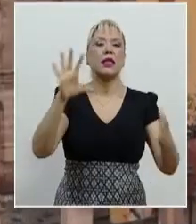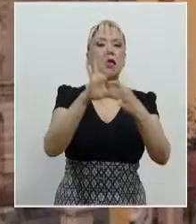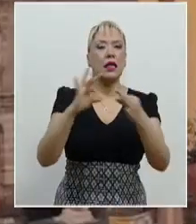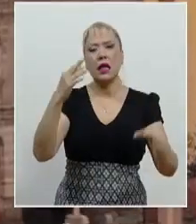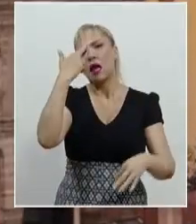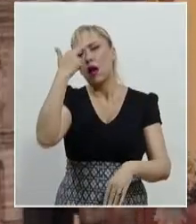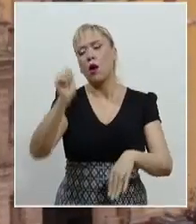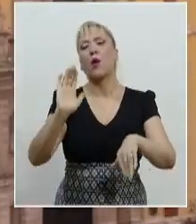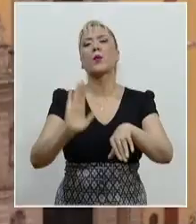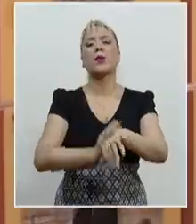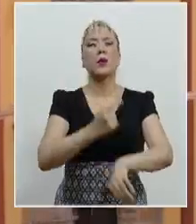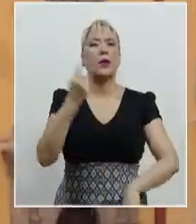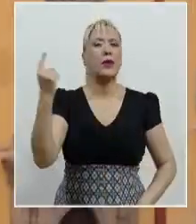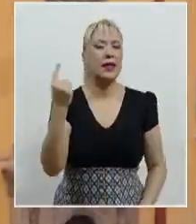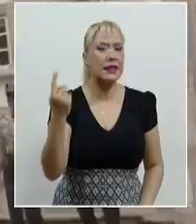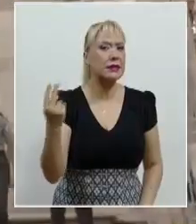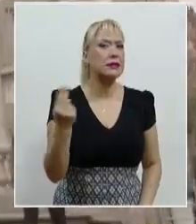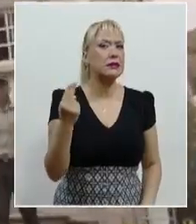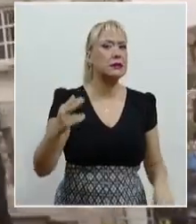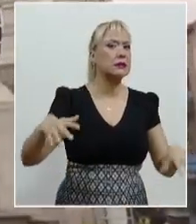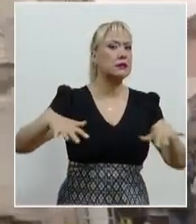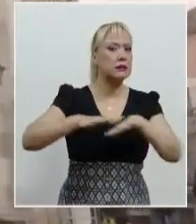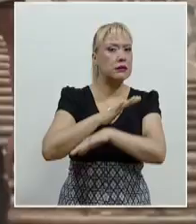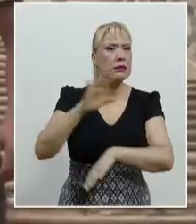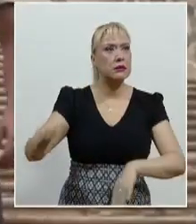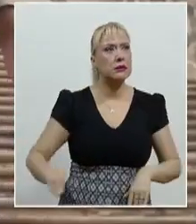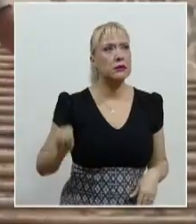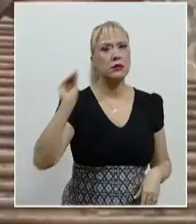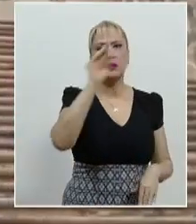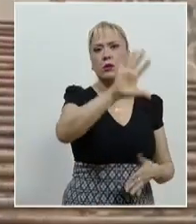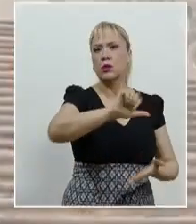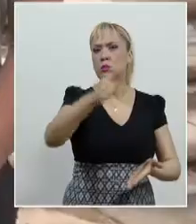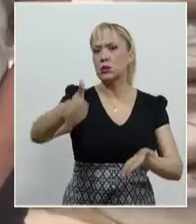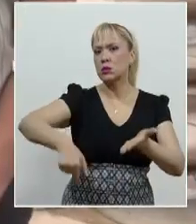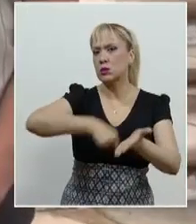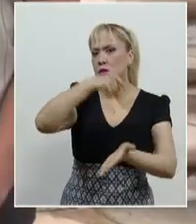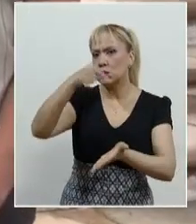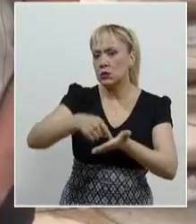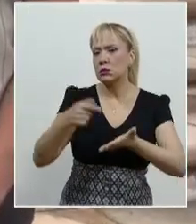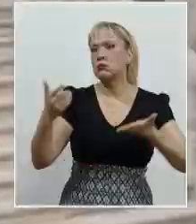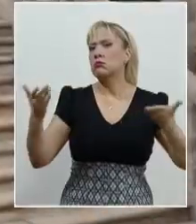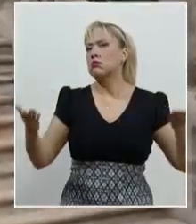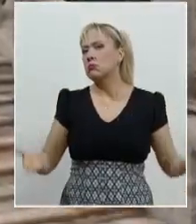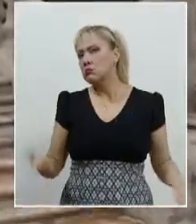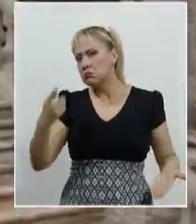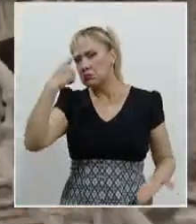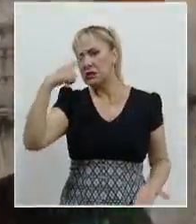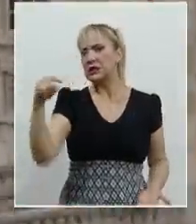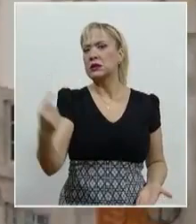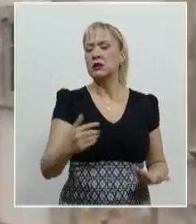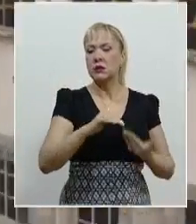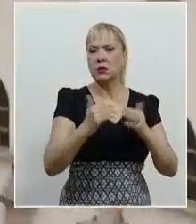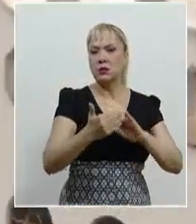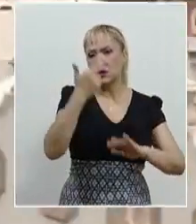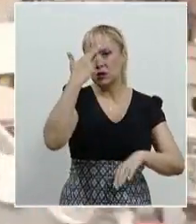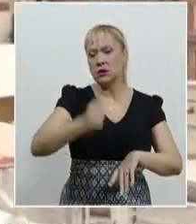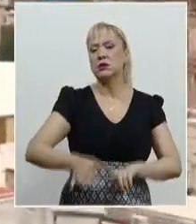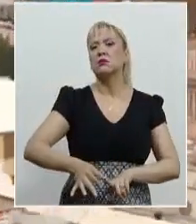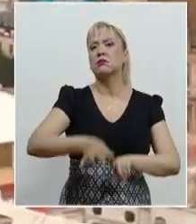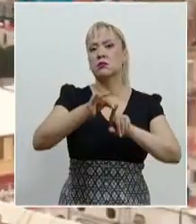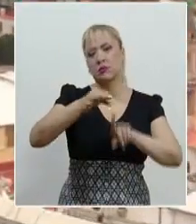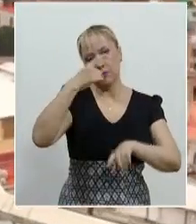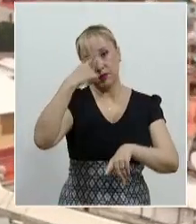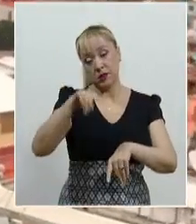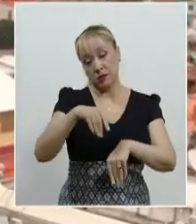los elementos las necesidades del servicio o las acciones o estrategias que deben desarrollar con el fin de cumplir